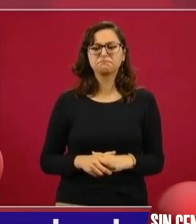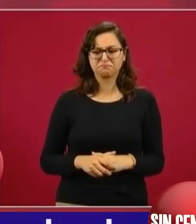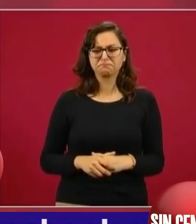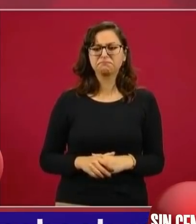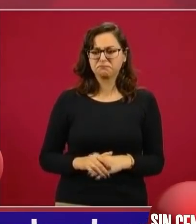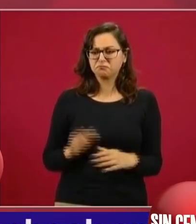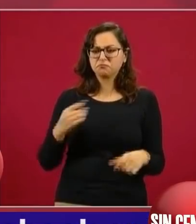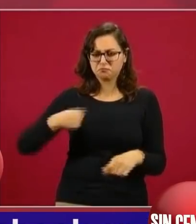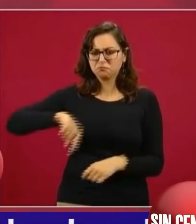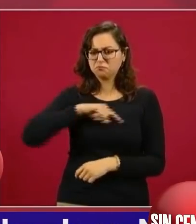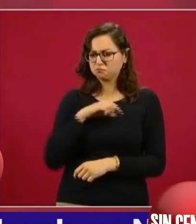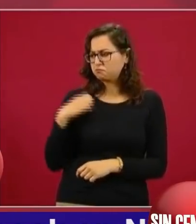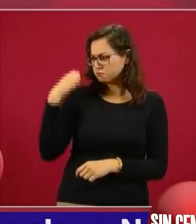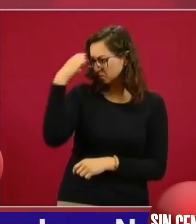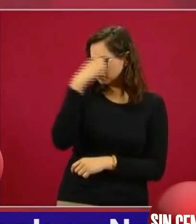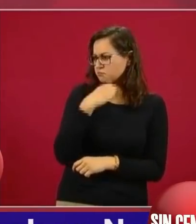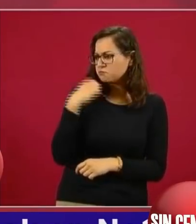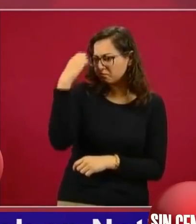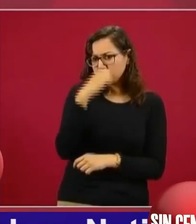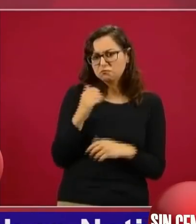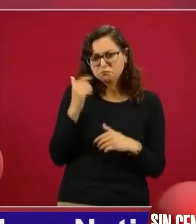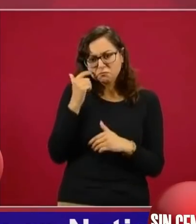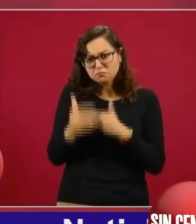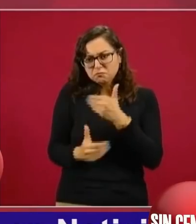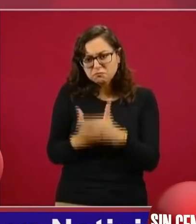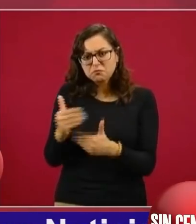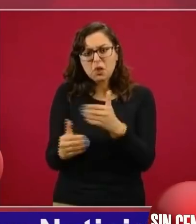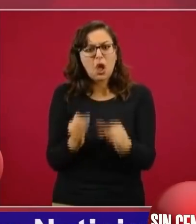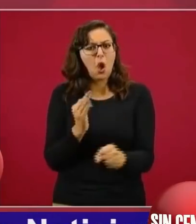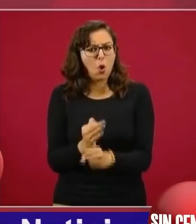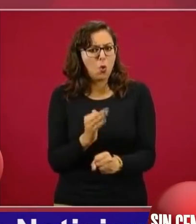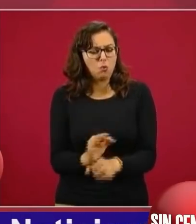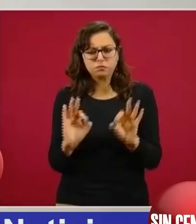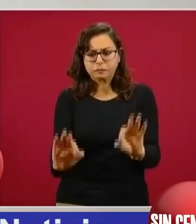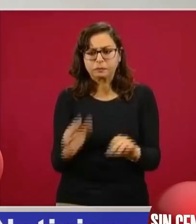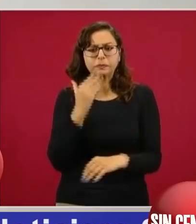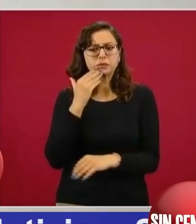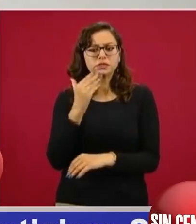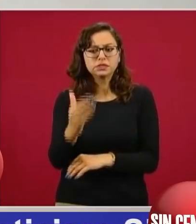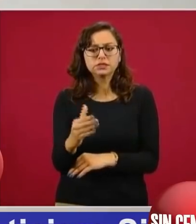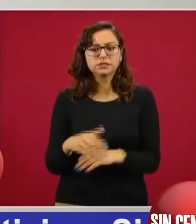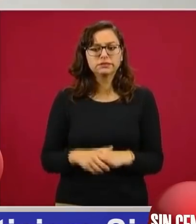bien, porque nos